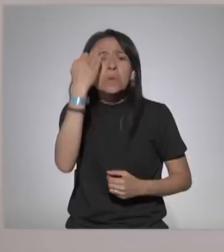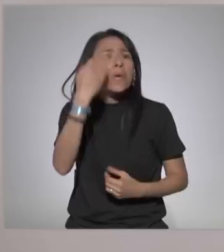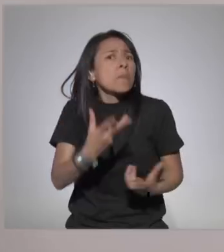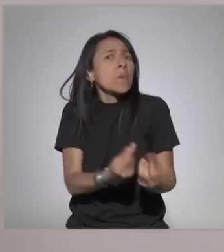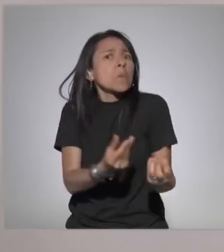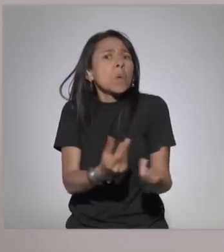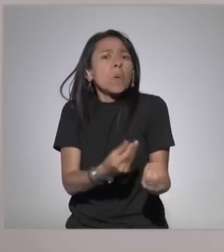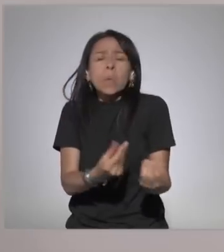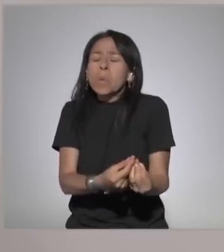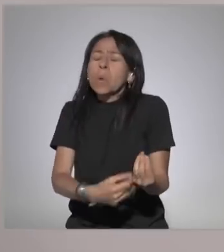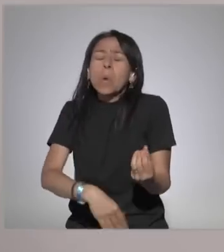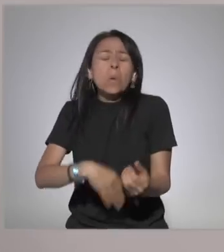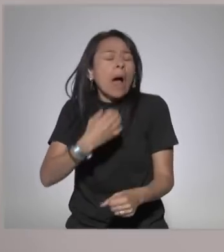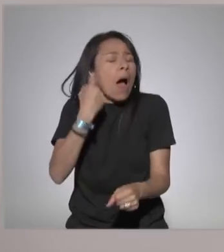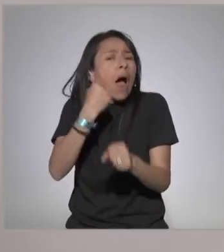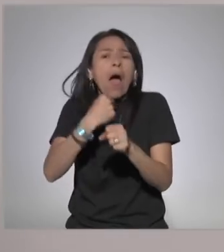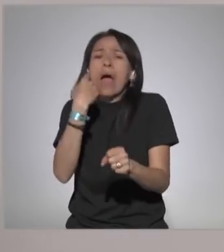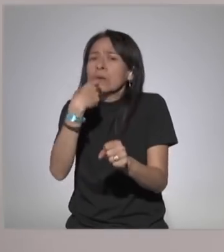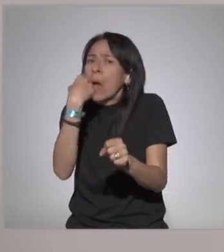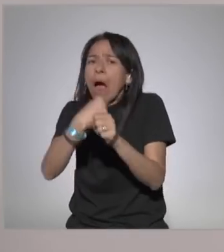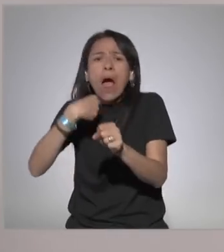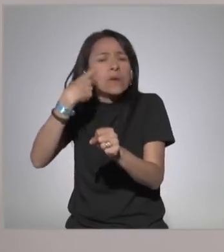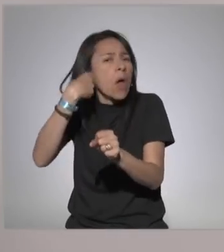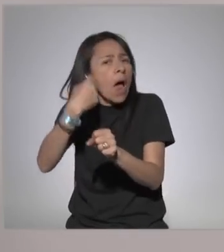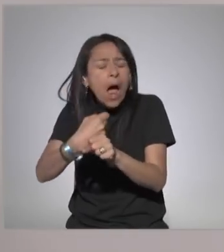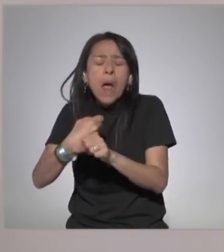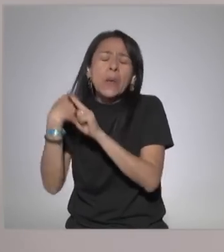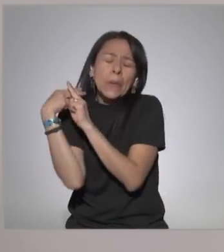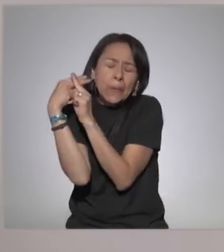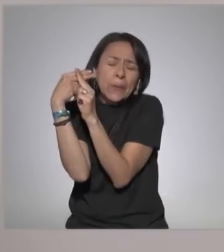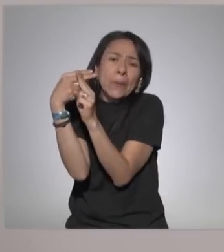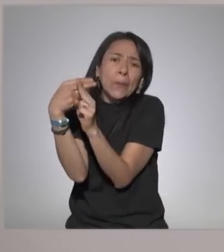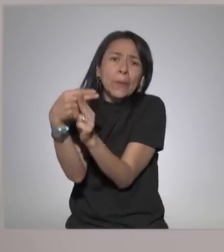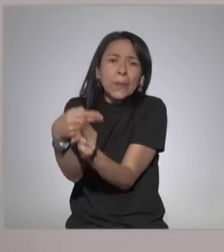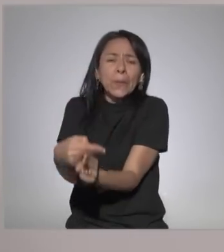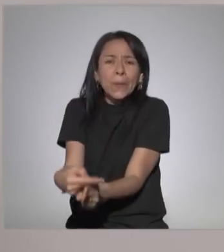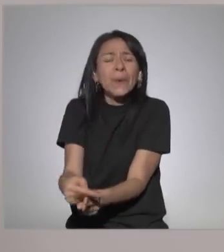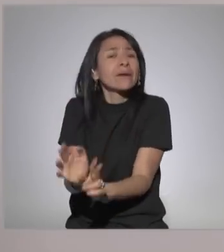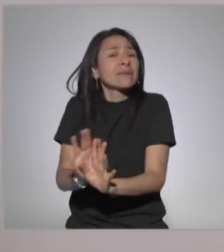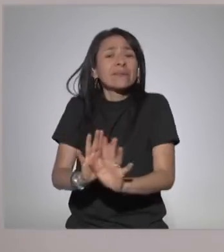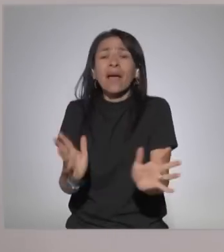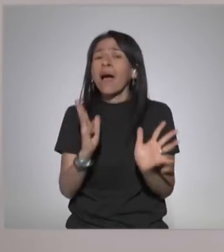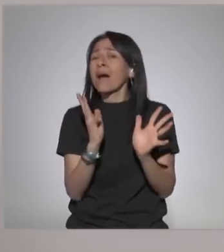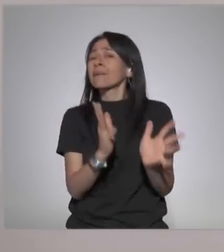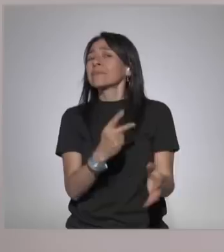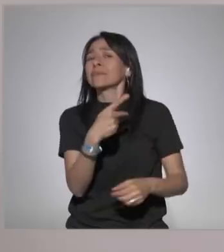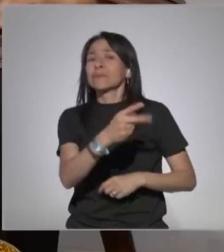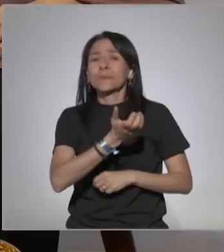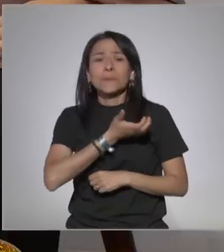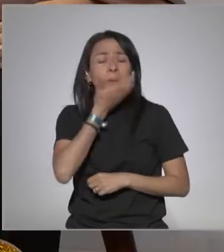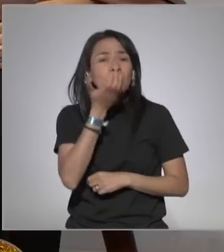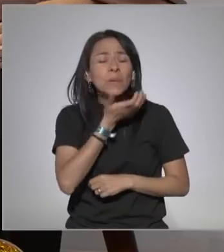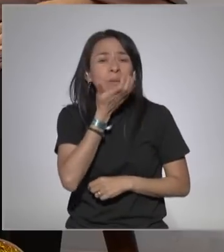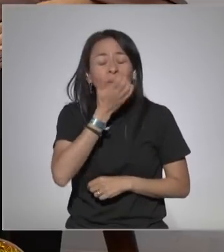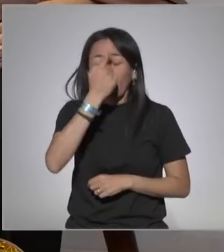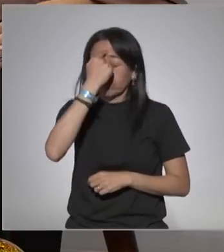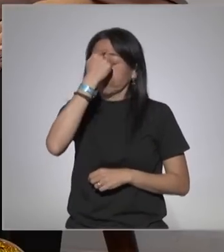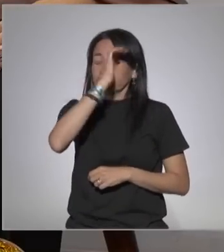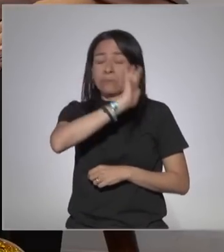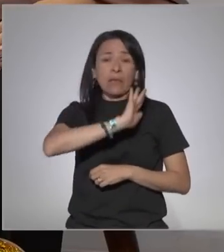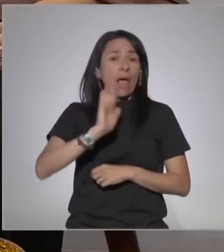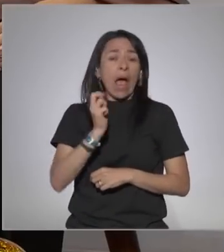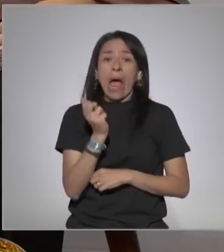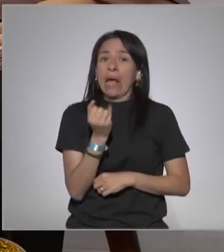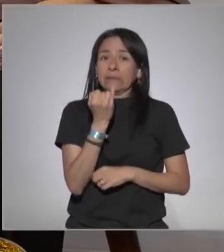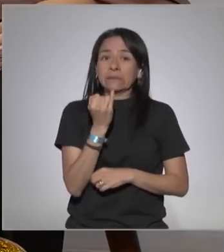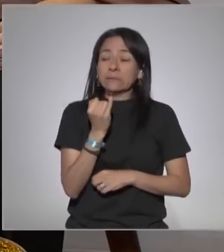decir simbiótica, ¿no? O sea, o ya hay una dinámica en la que pues sí, efectivamente, pues ya no concibes tu vida sin